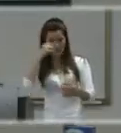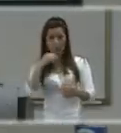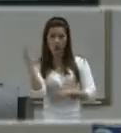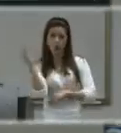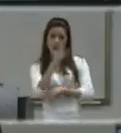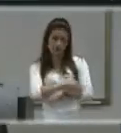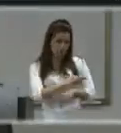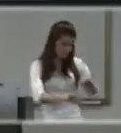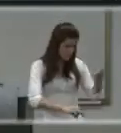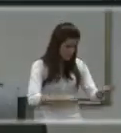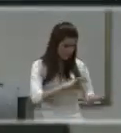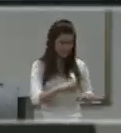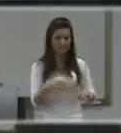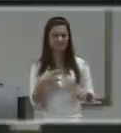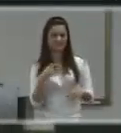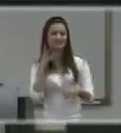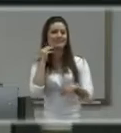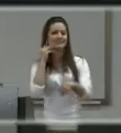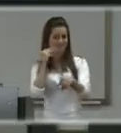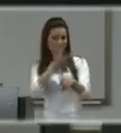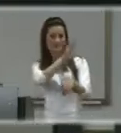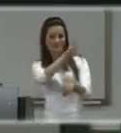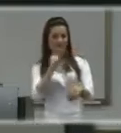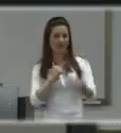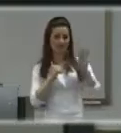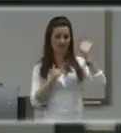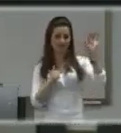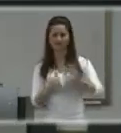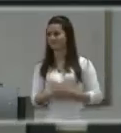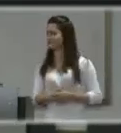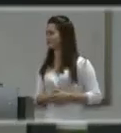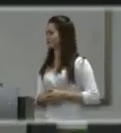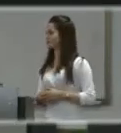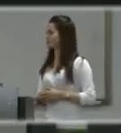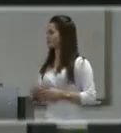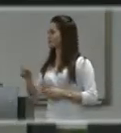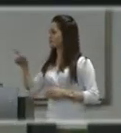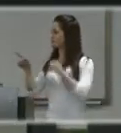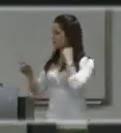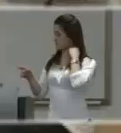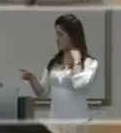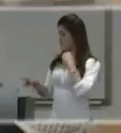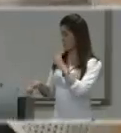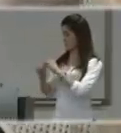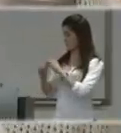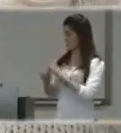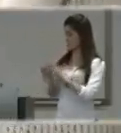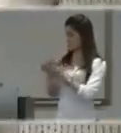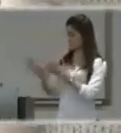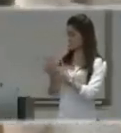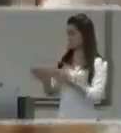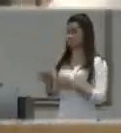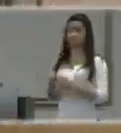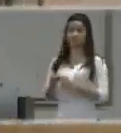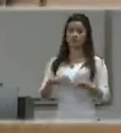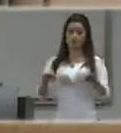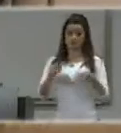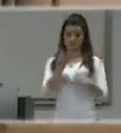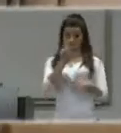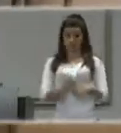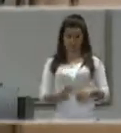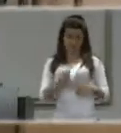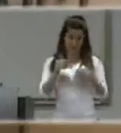a alguien. Por aquí había una, acá y luego ya. Explíquenle el micrófono. El apoyo y complemento, el apoyo familiar y